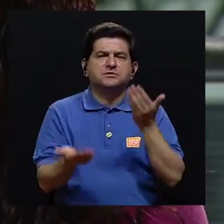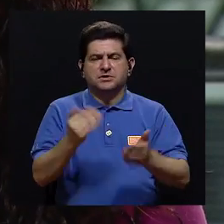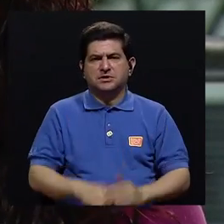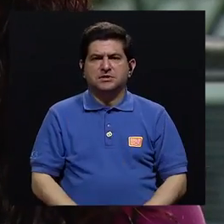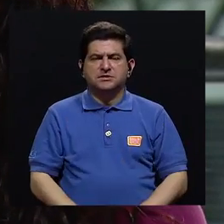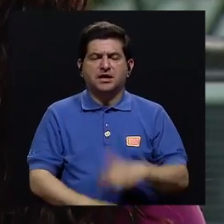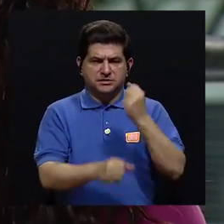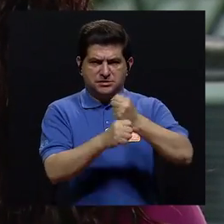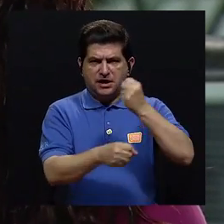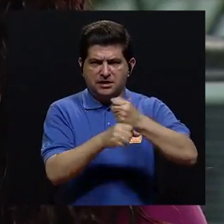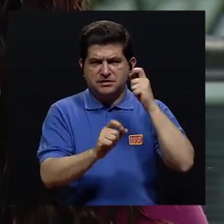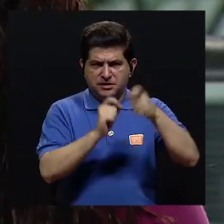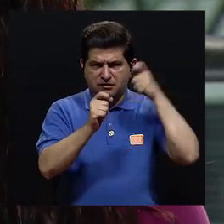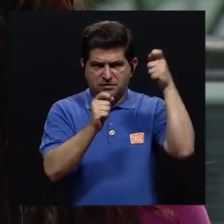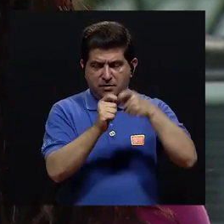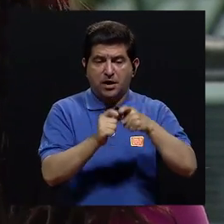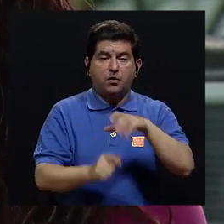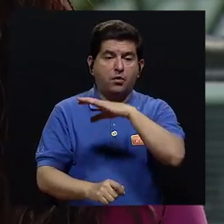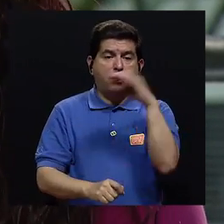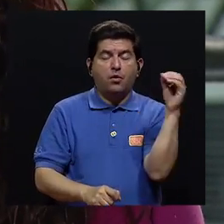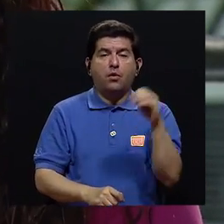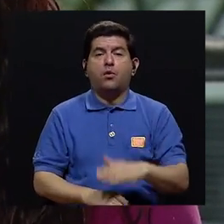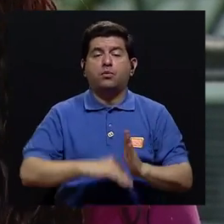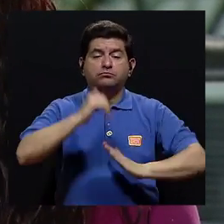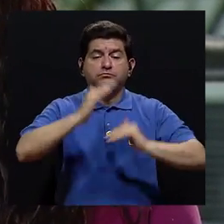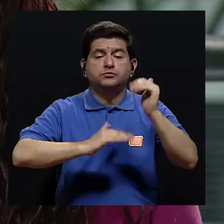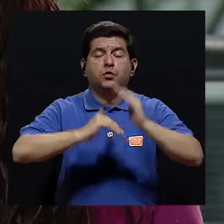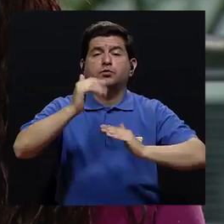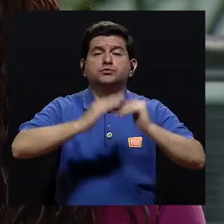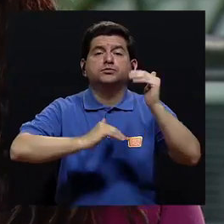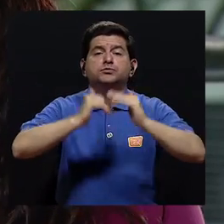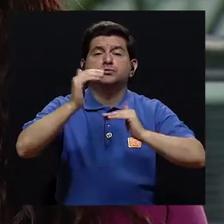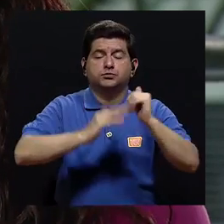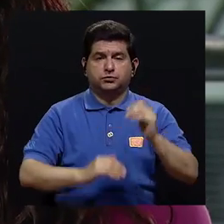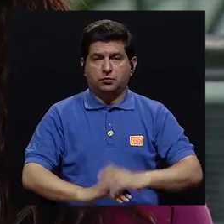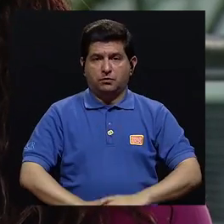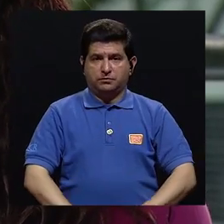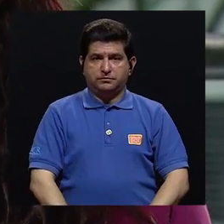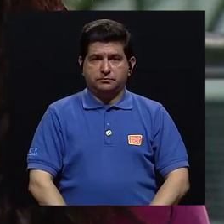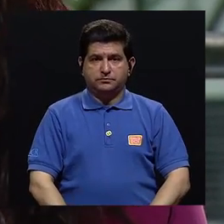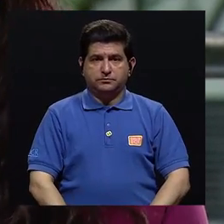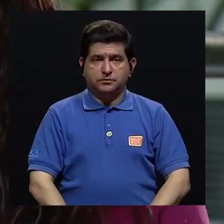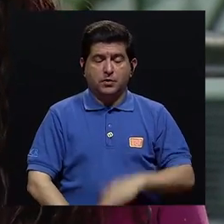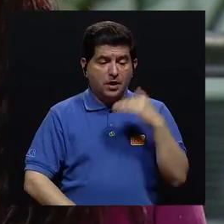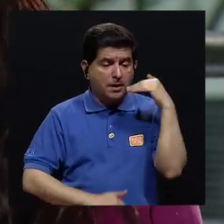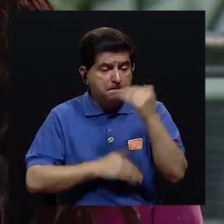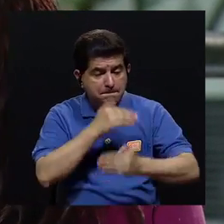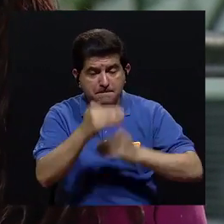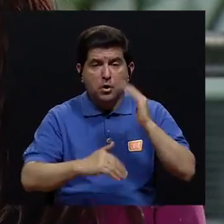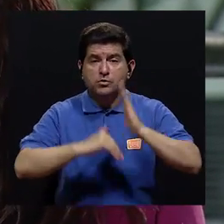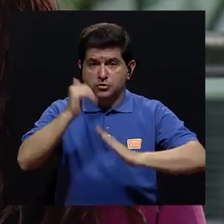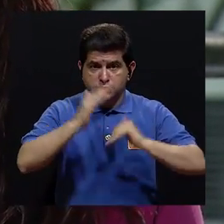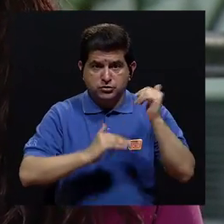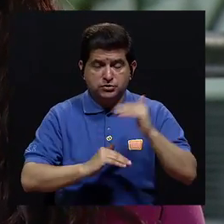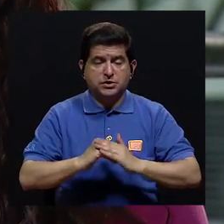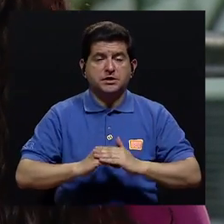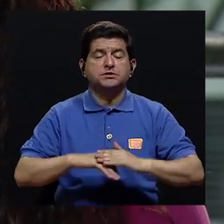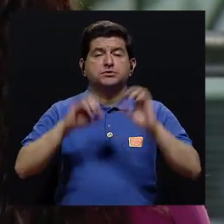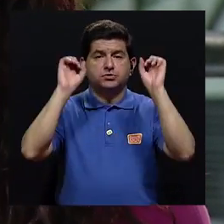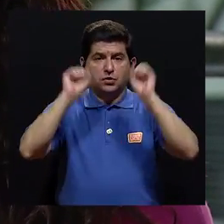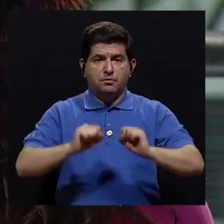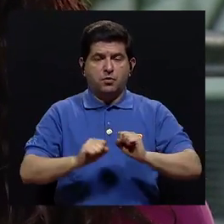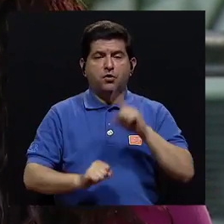poco más a la parte operativa. Puede ser también en la parte de construcción, que es todos los procesos constructivos y el